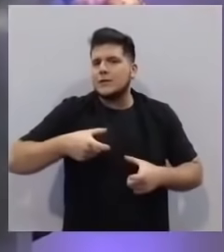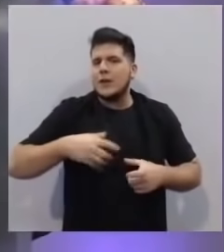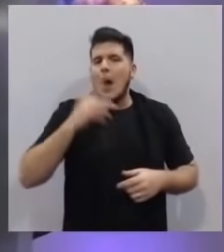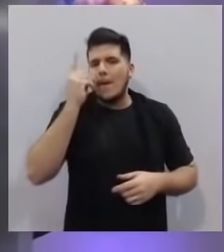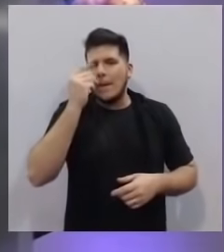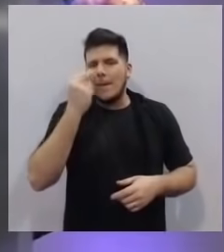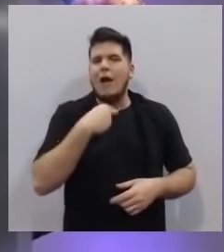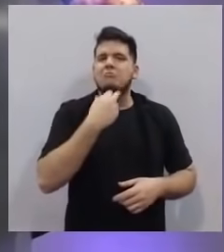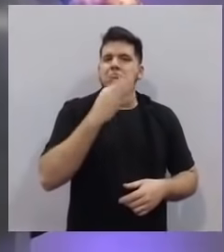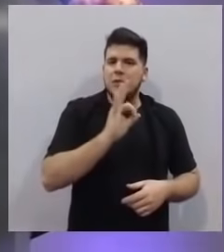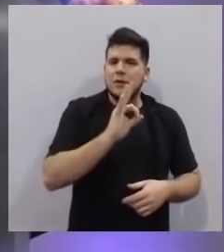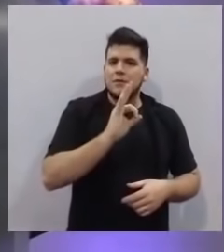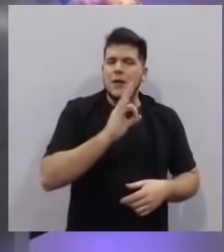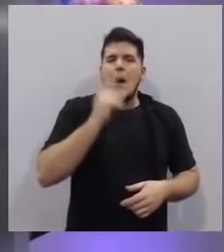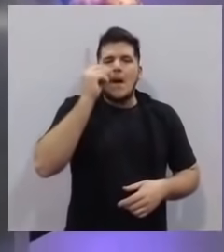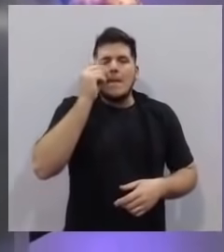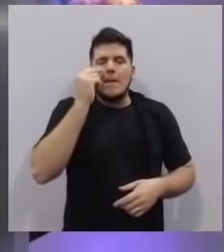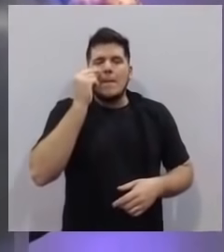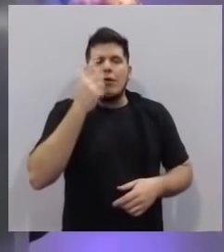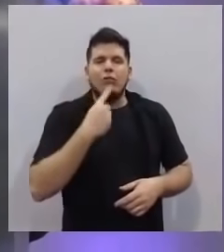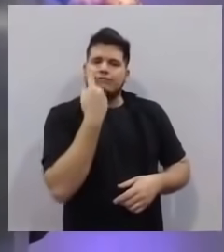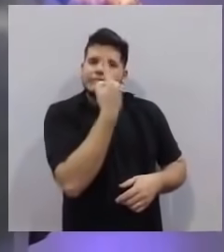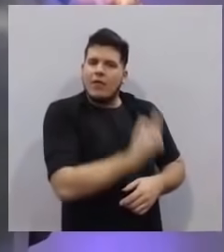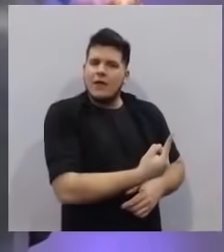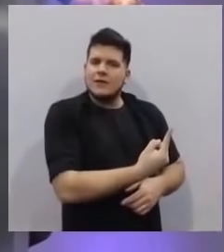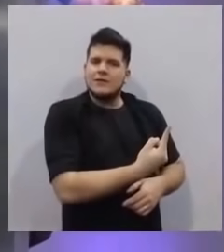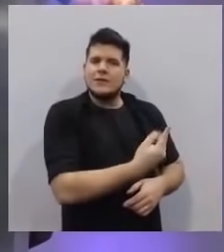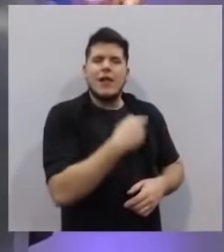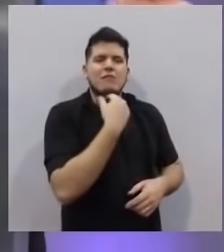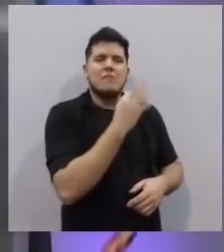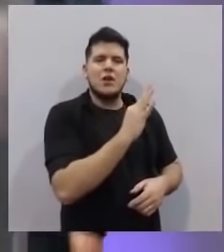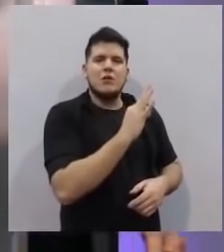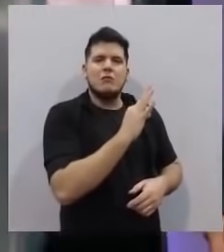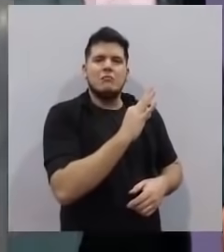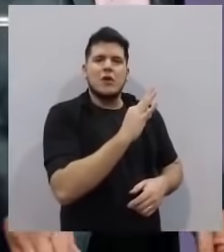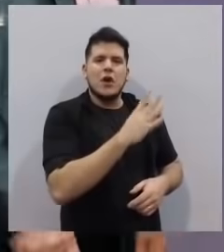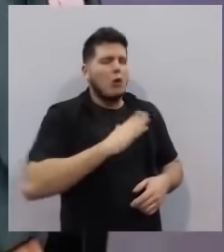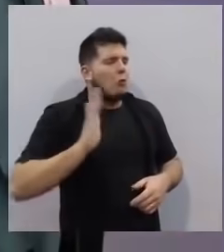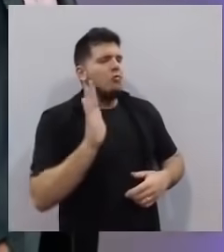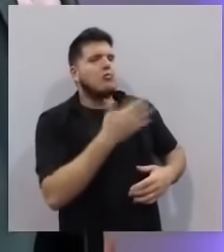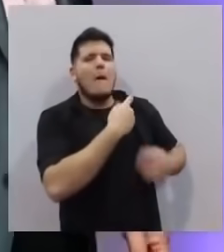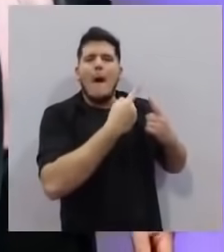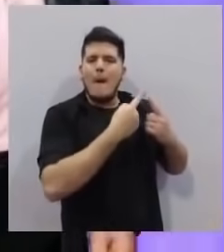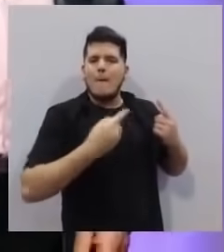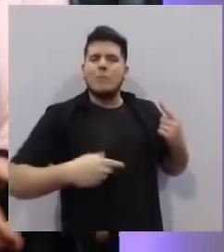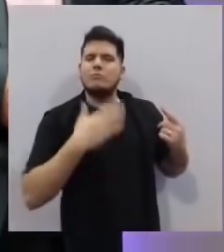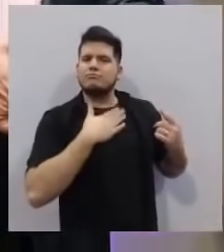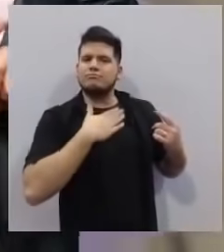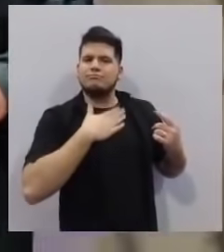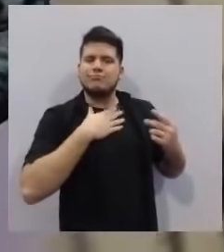y todas mis cosas son tuyas yo no sé por qué no aplaude la palabra ahí